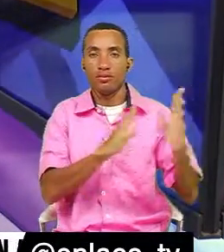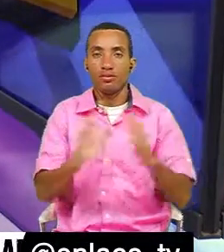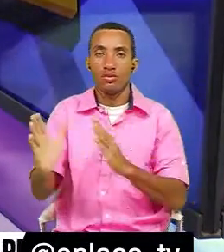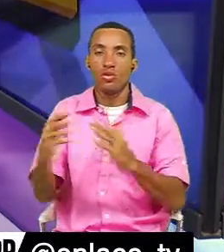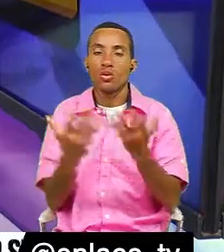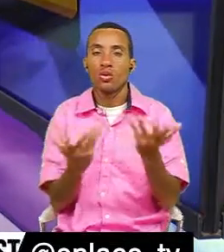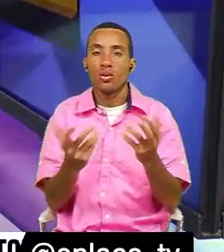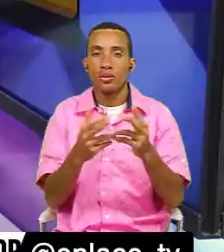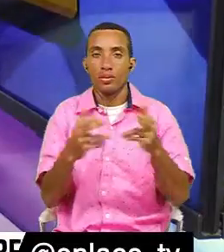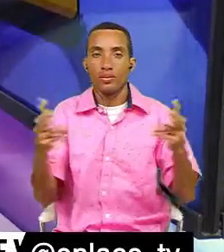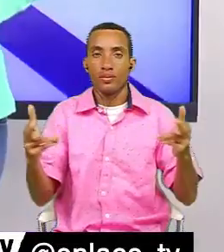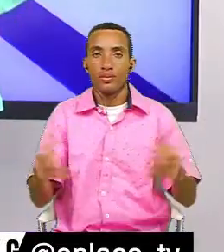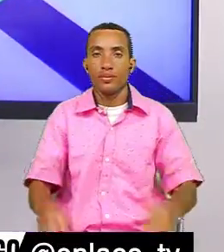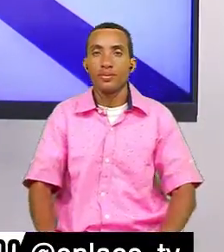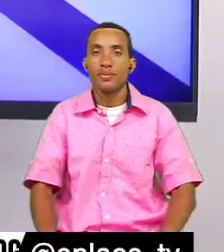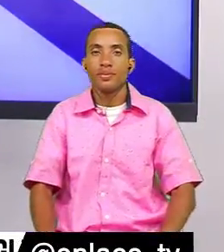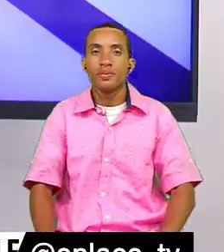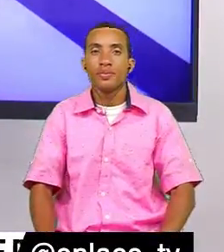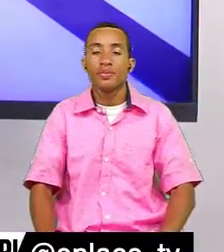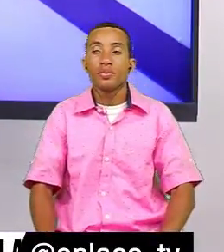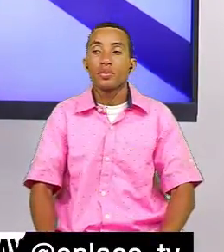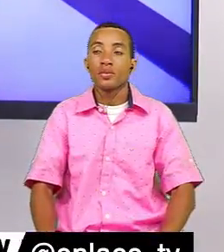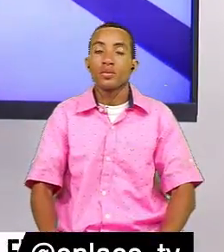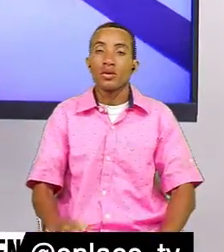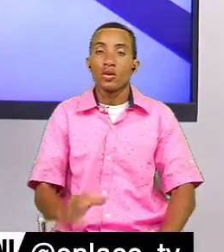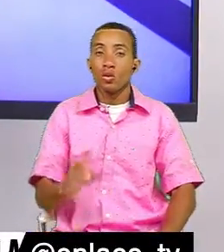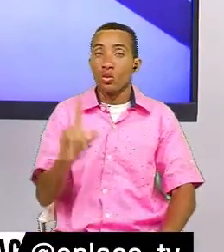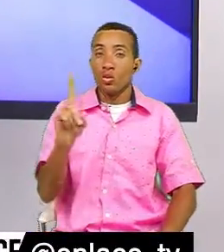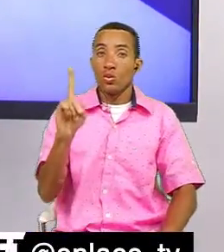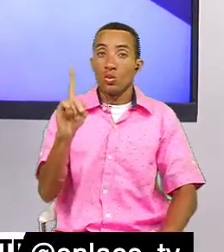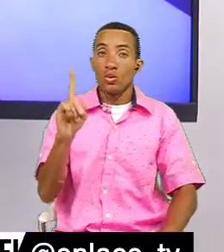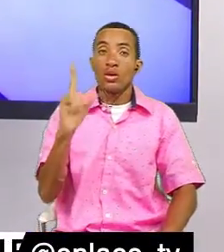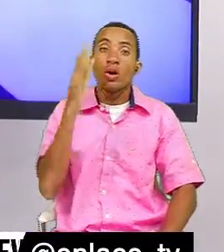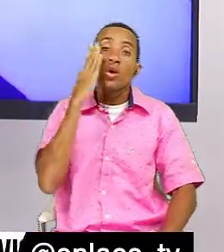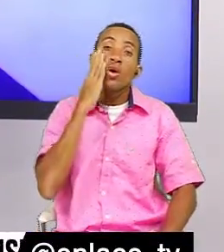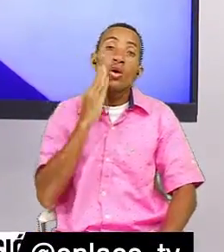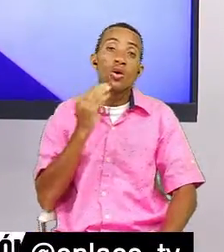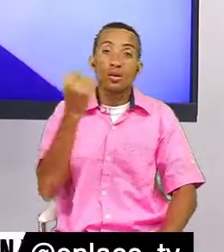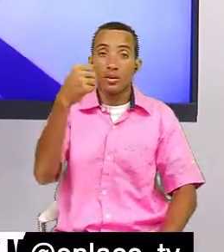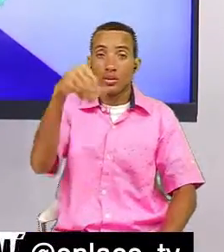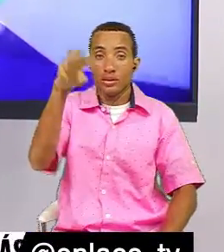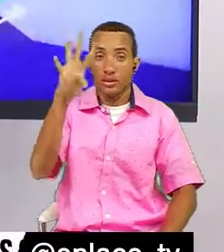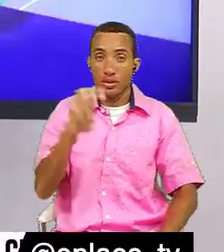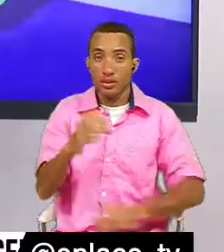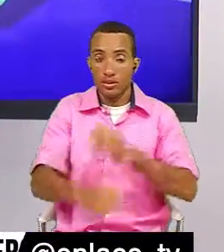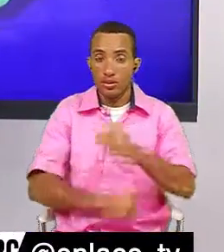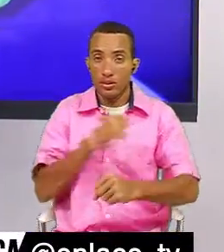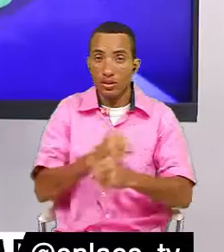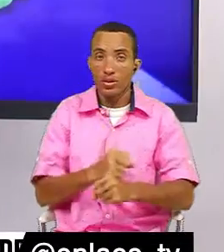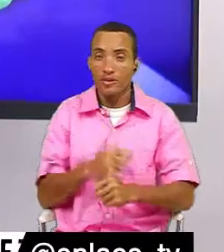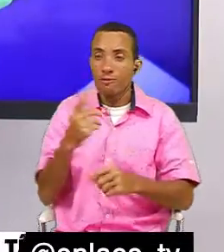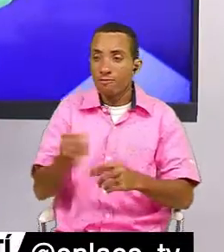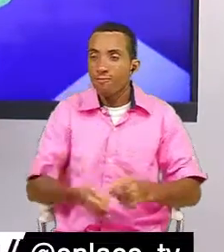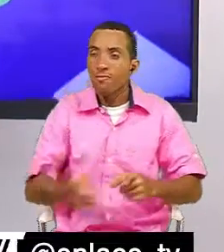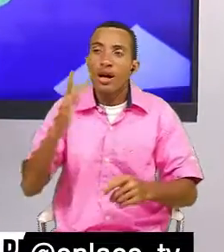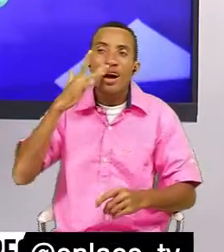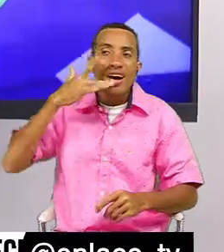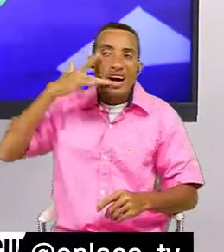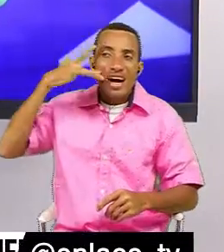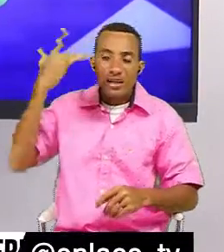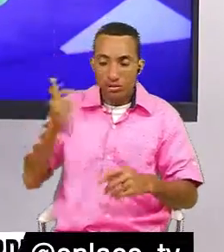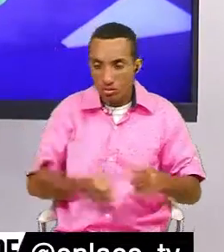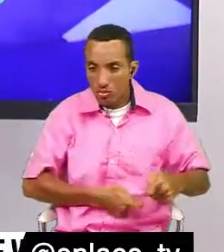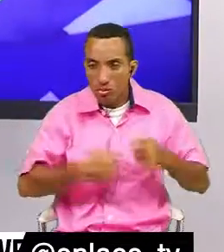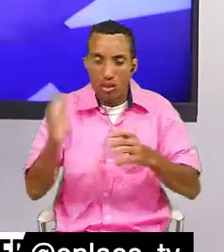son nuestros titulares. Una joven de 19 años de edad fue quemada con ácido. El hecho se registró en el sur de Bolívar, en San